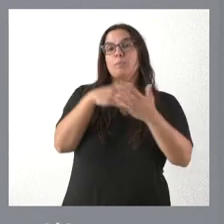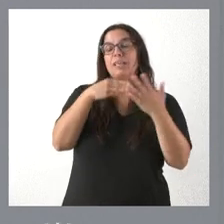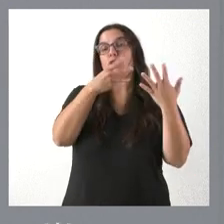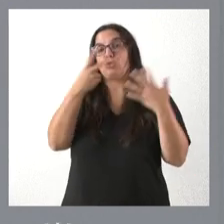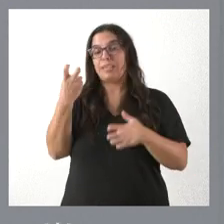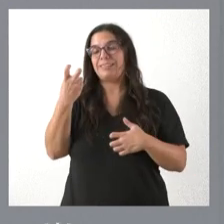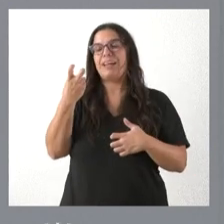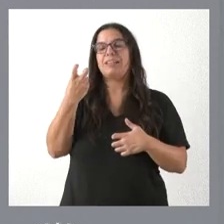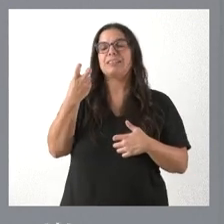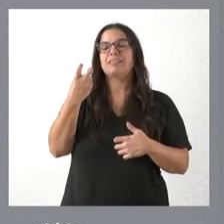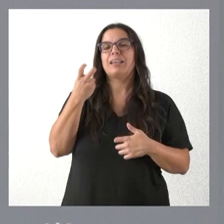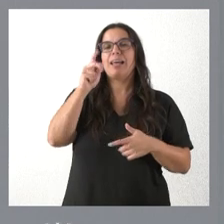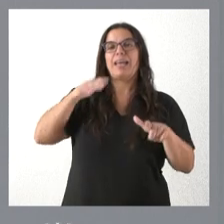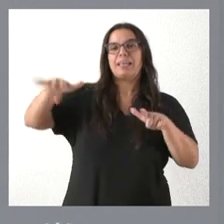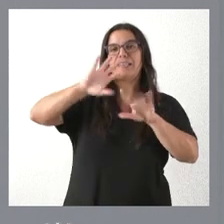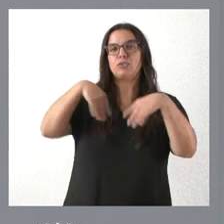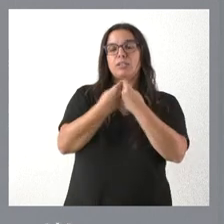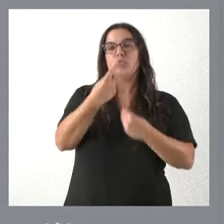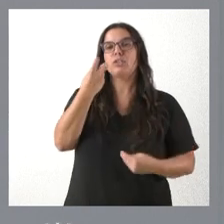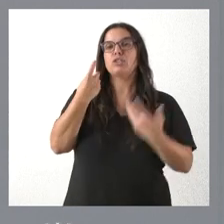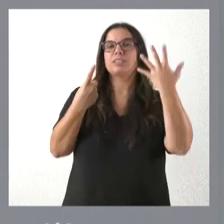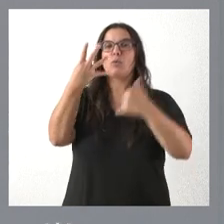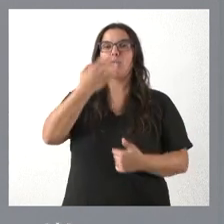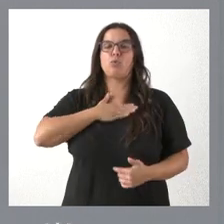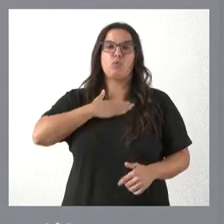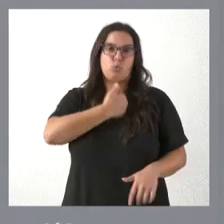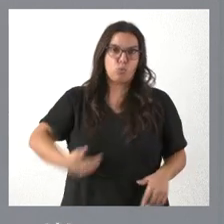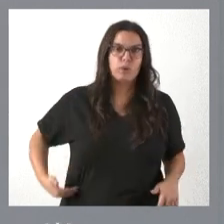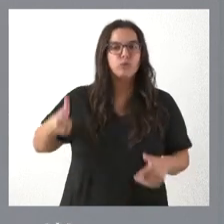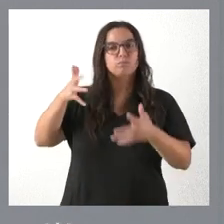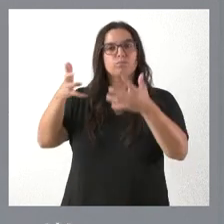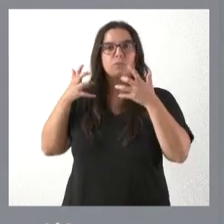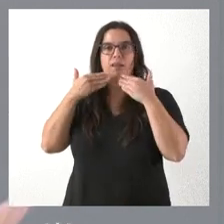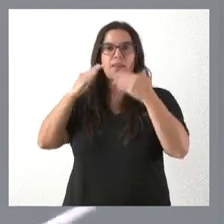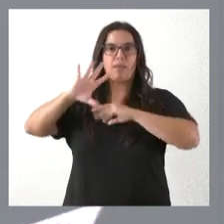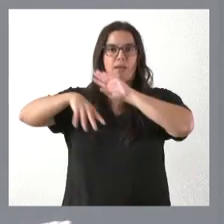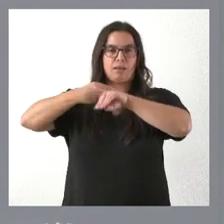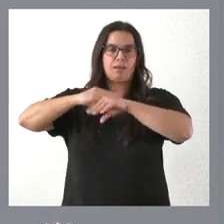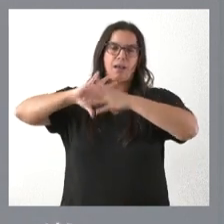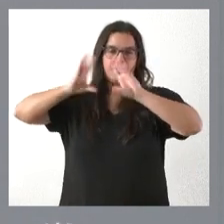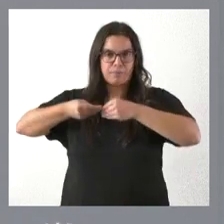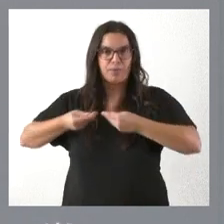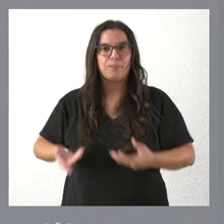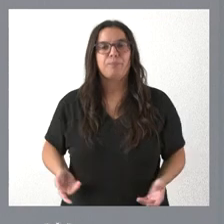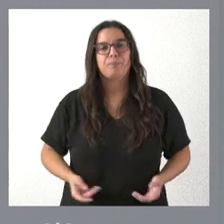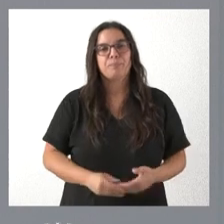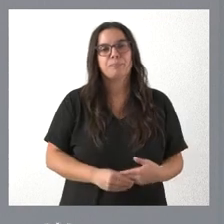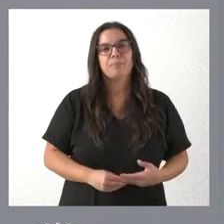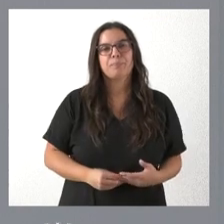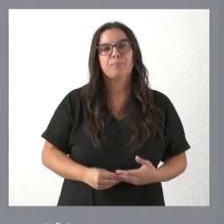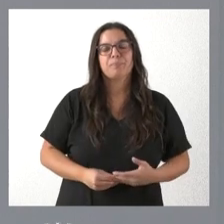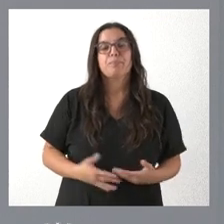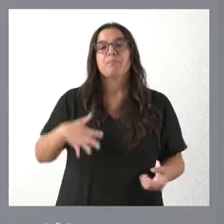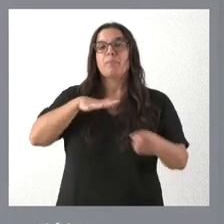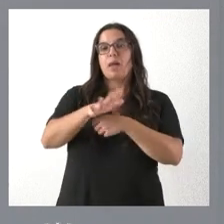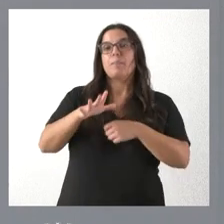pertenecen a un total de 164 propietarios que se van a ver beneficiados de esta iniciativa en